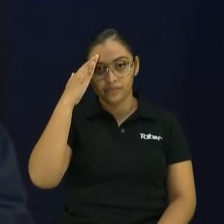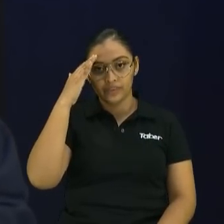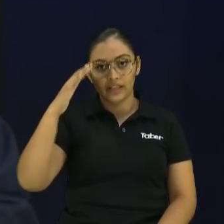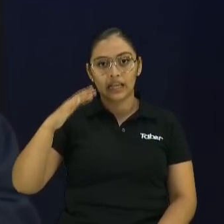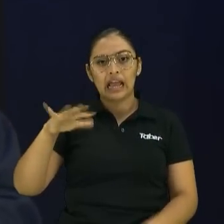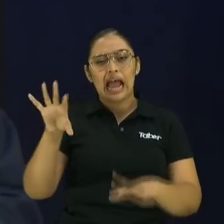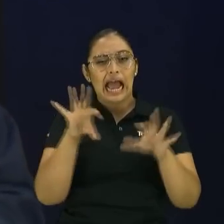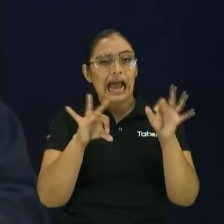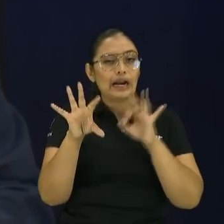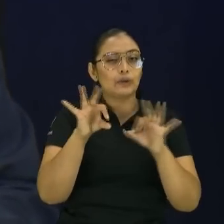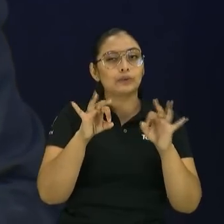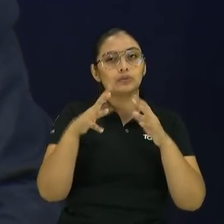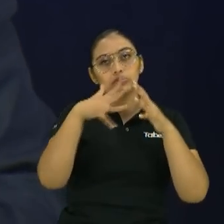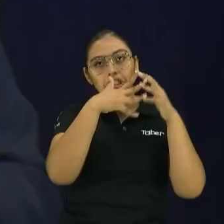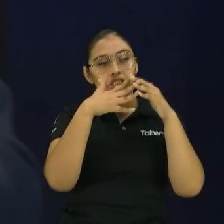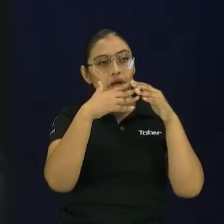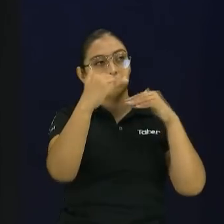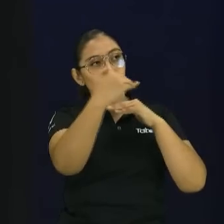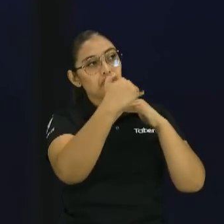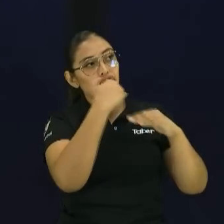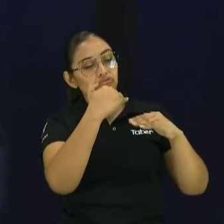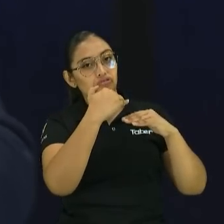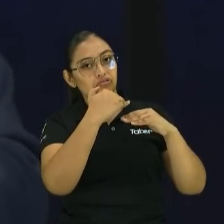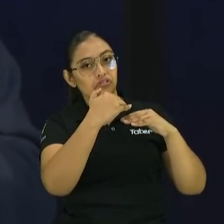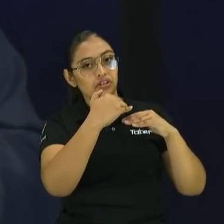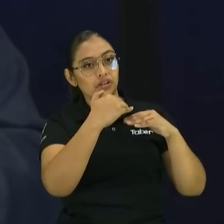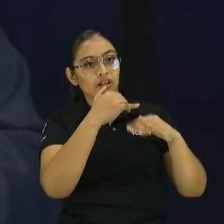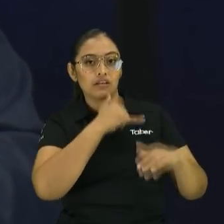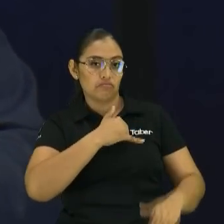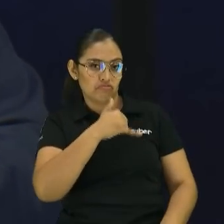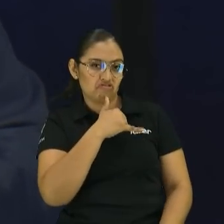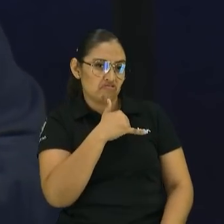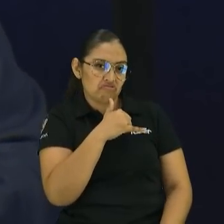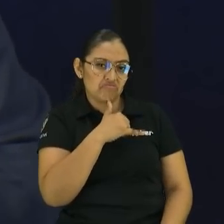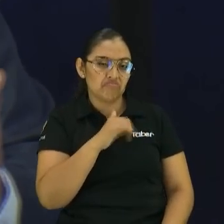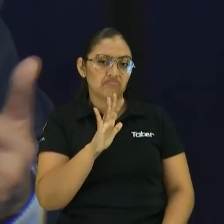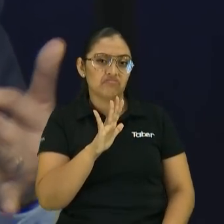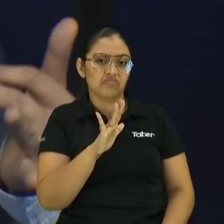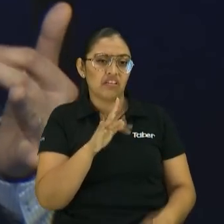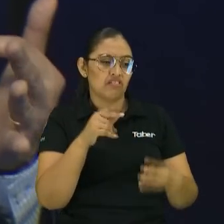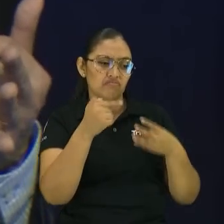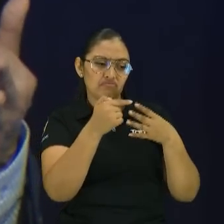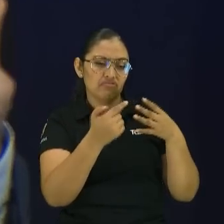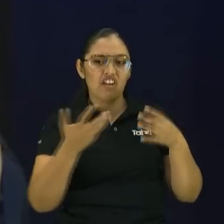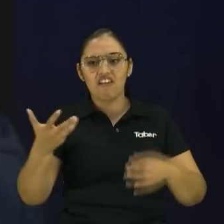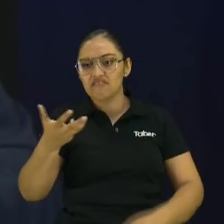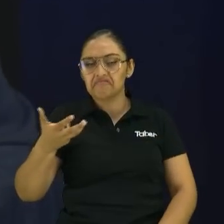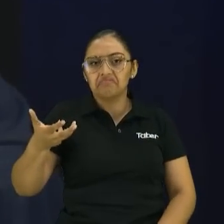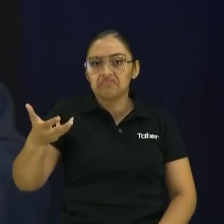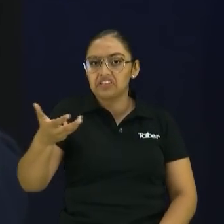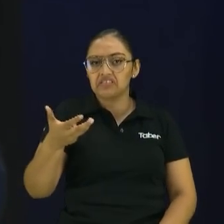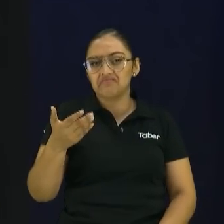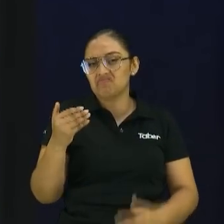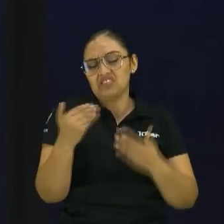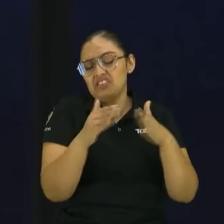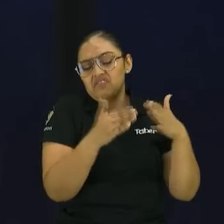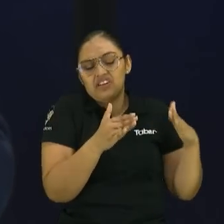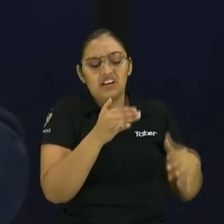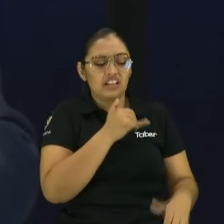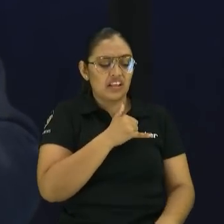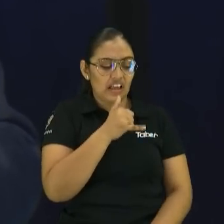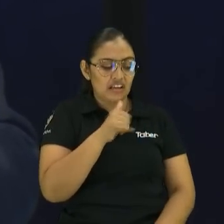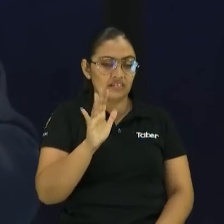navideños y nos mandan a regalar whisky vino todo tipo de bebida